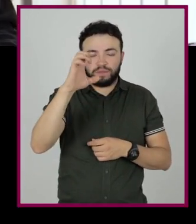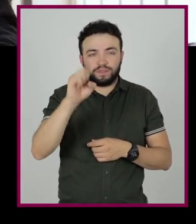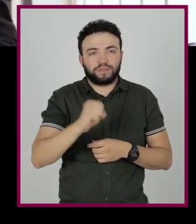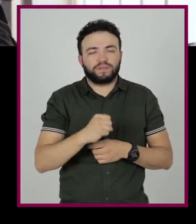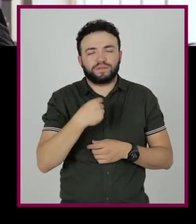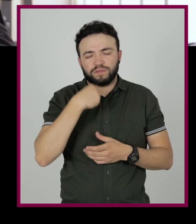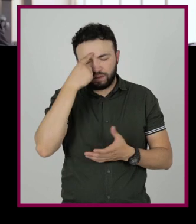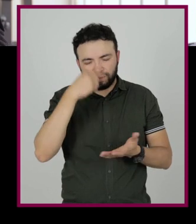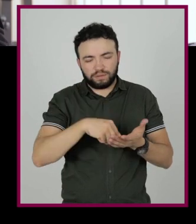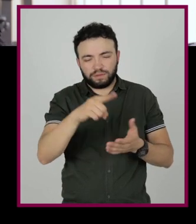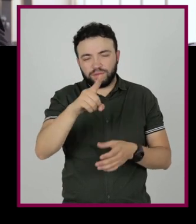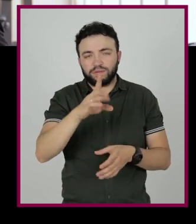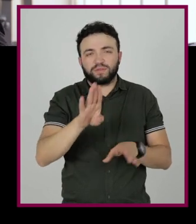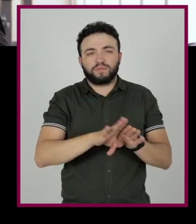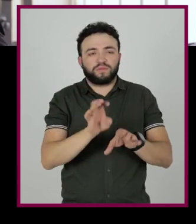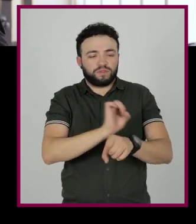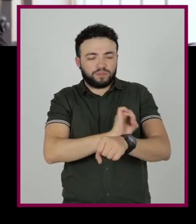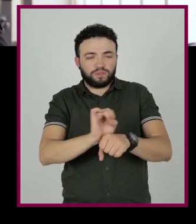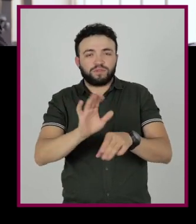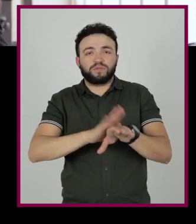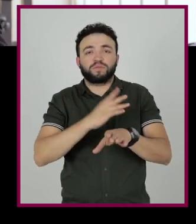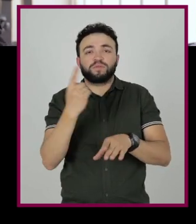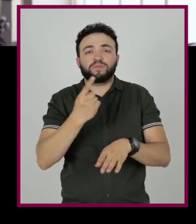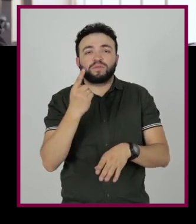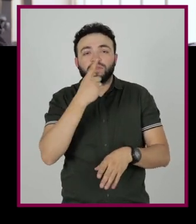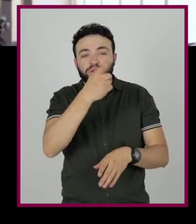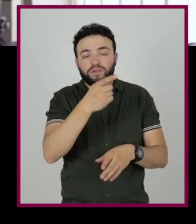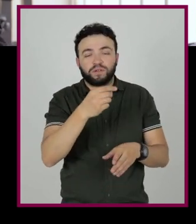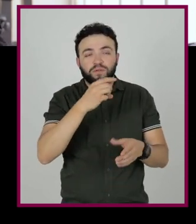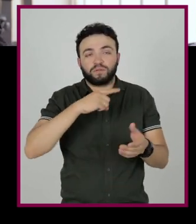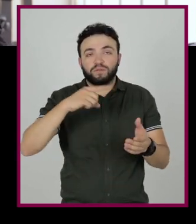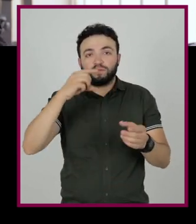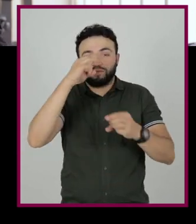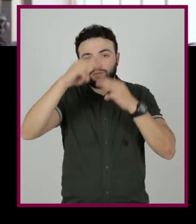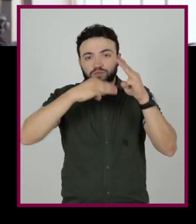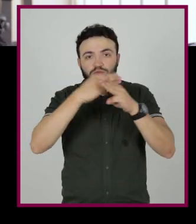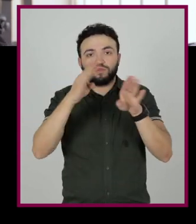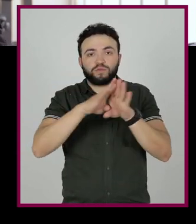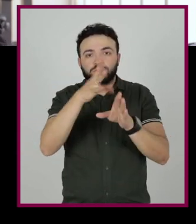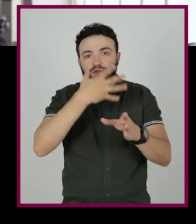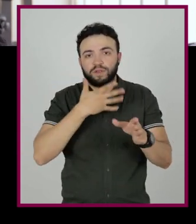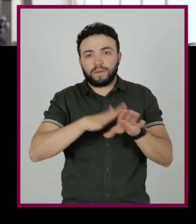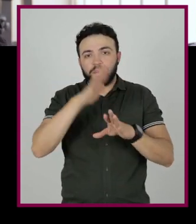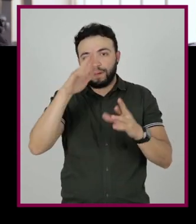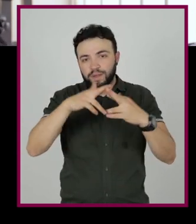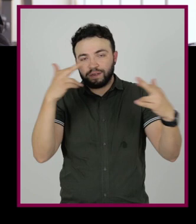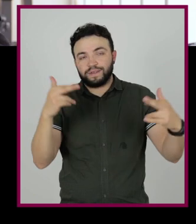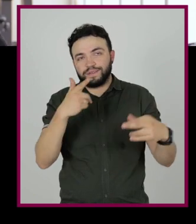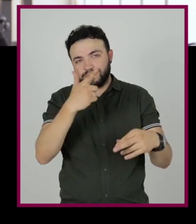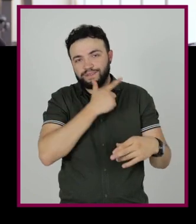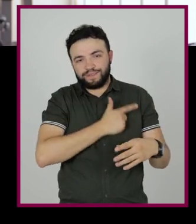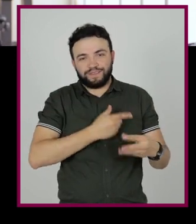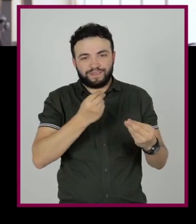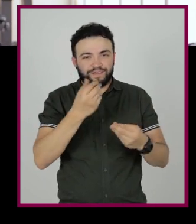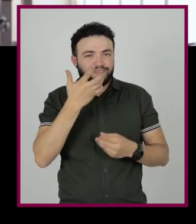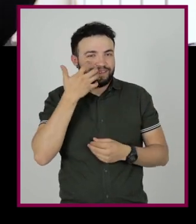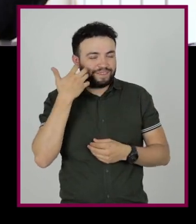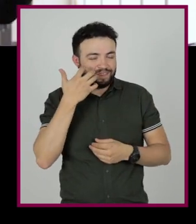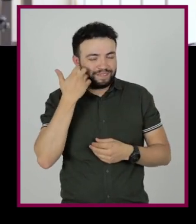michis. La verdad es que se te hace sencillo porque es un mundo con el que estás más relacionado y porque te gustan mucho los